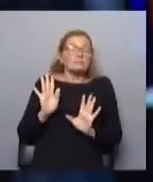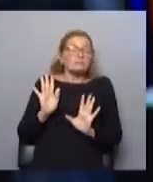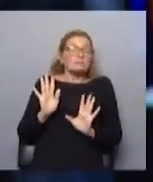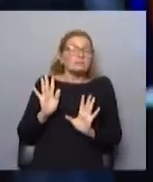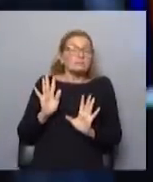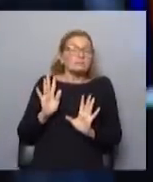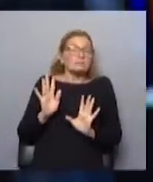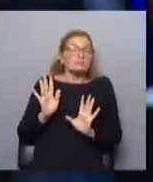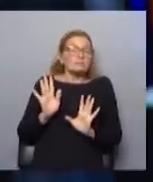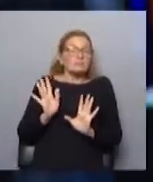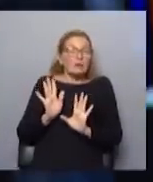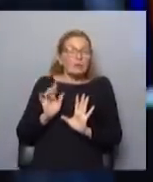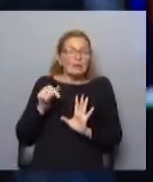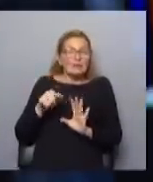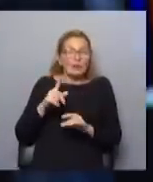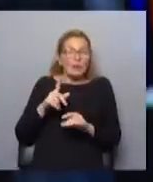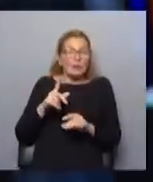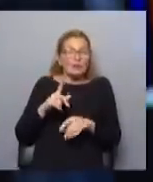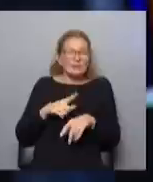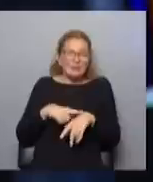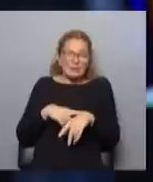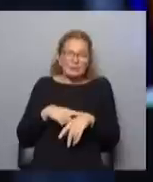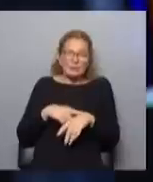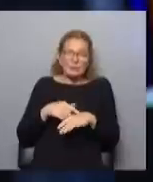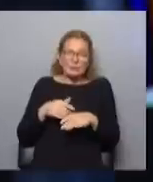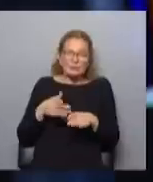hubiera en estos tiempos que corren